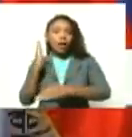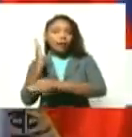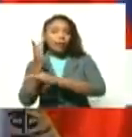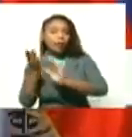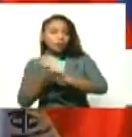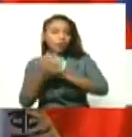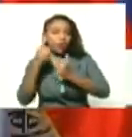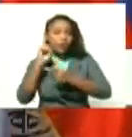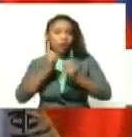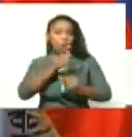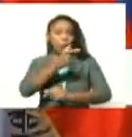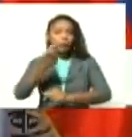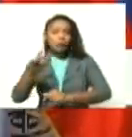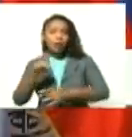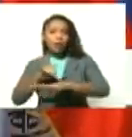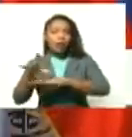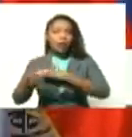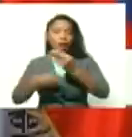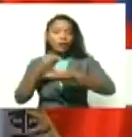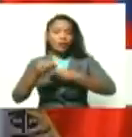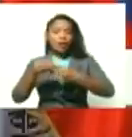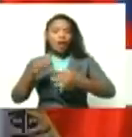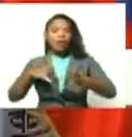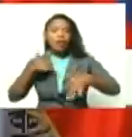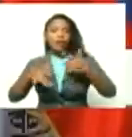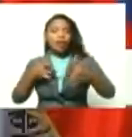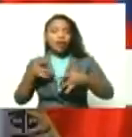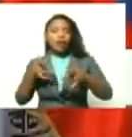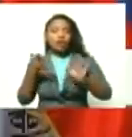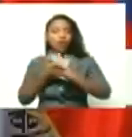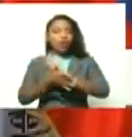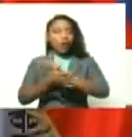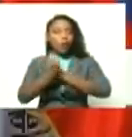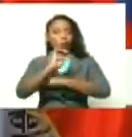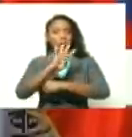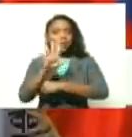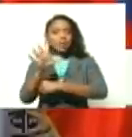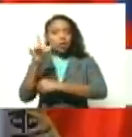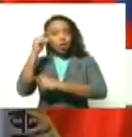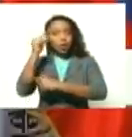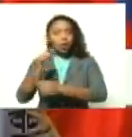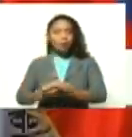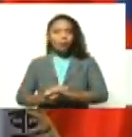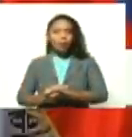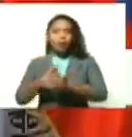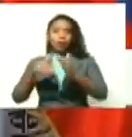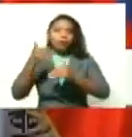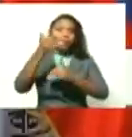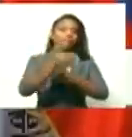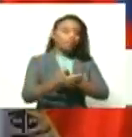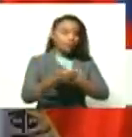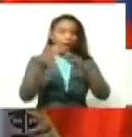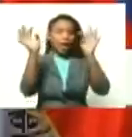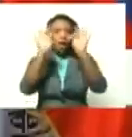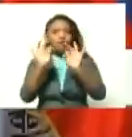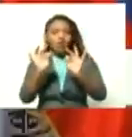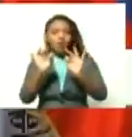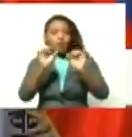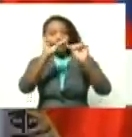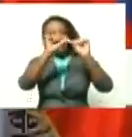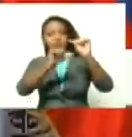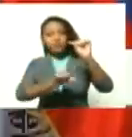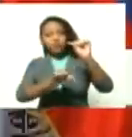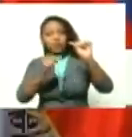Público deja de emitir un acto conclusivo a los 45 días posterior a la fase de la audiencia de